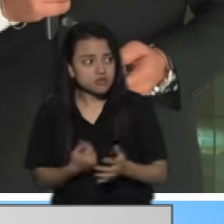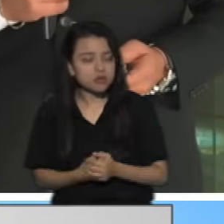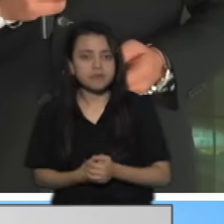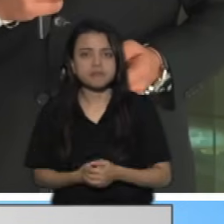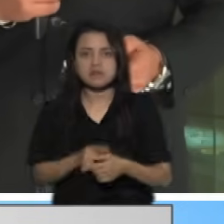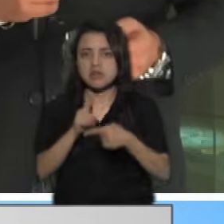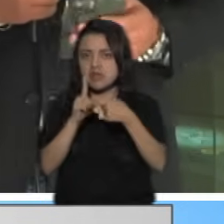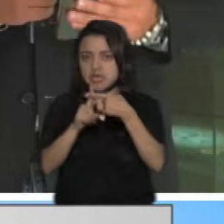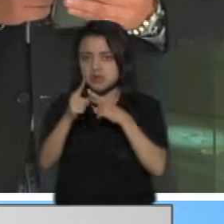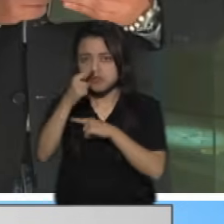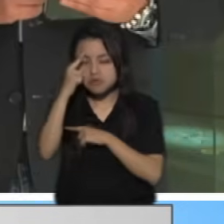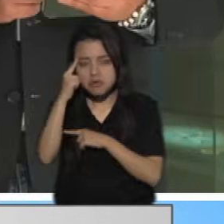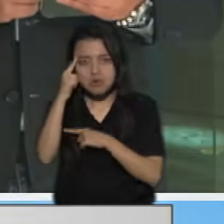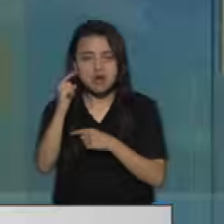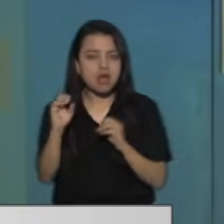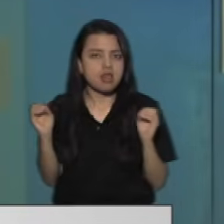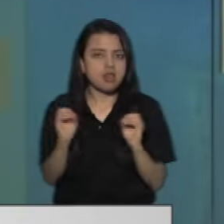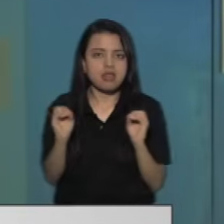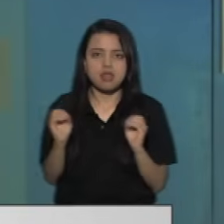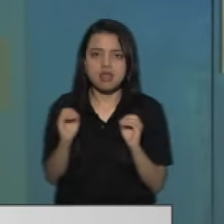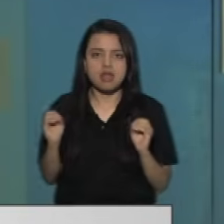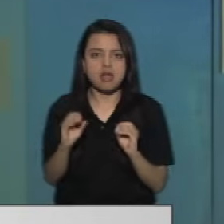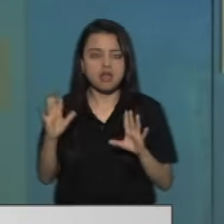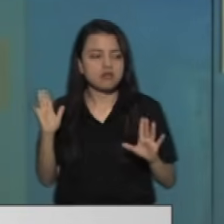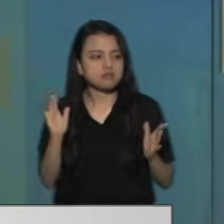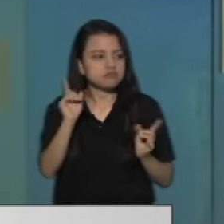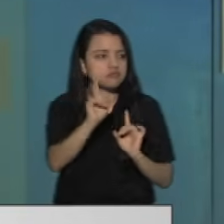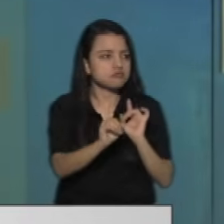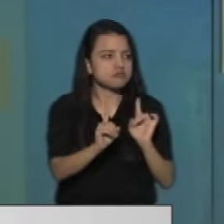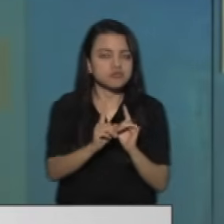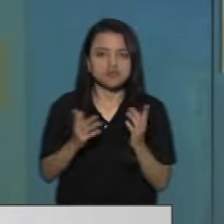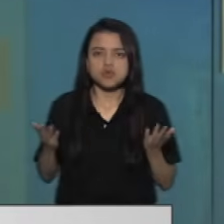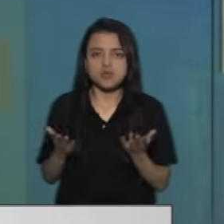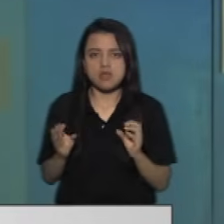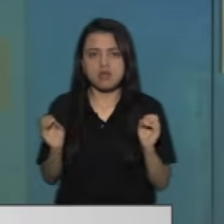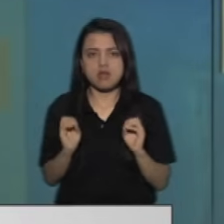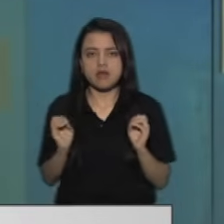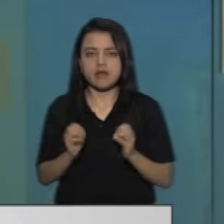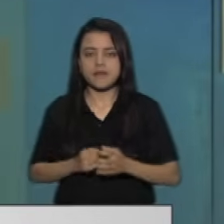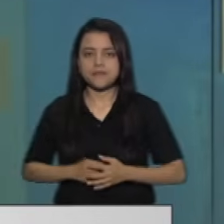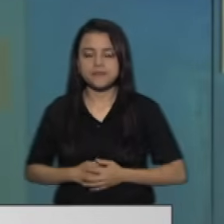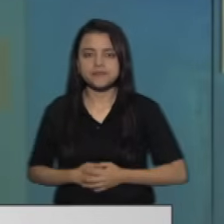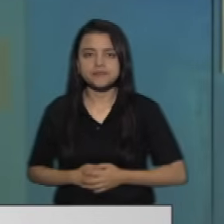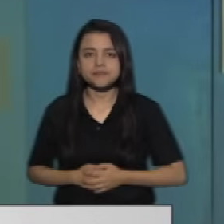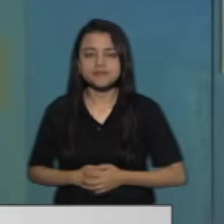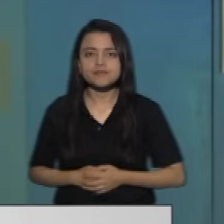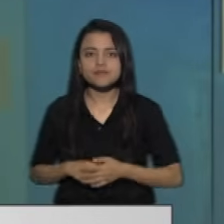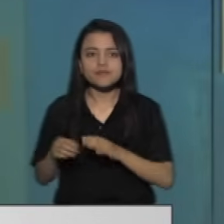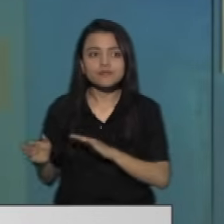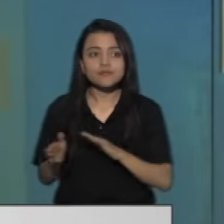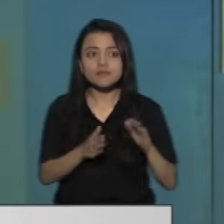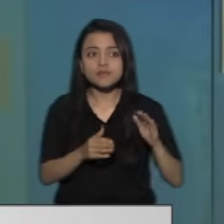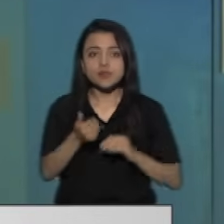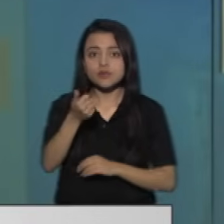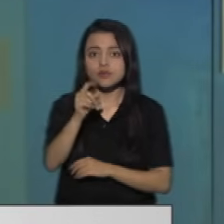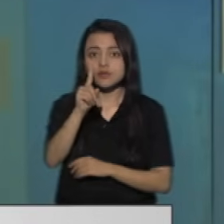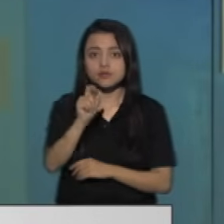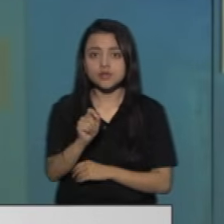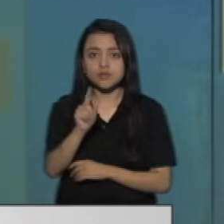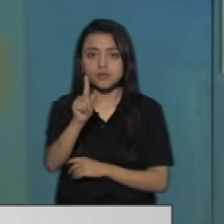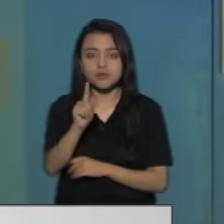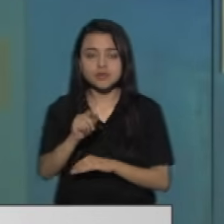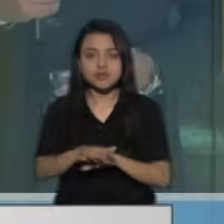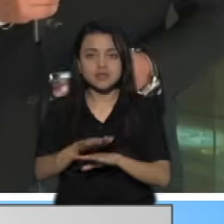Roja Internacional. También les contamos a esta hora, 12:01 de la tarde, sobre un problema que se presentó en horas de ayer en la